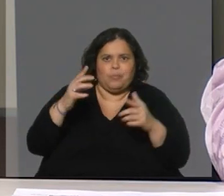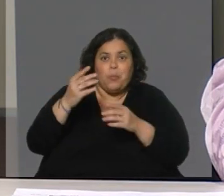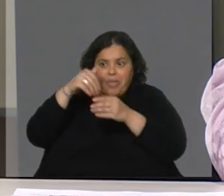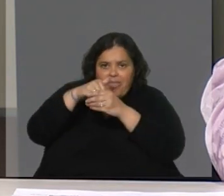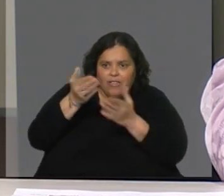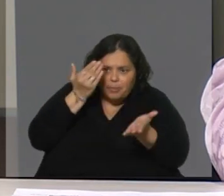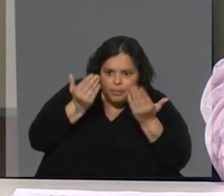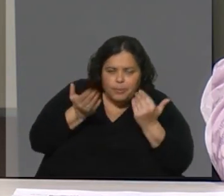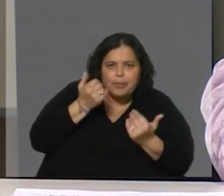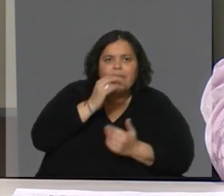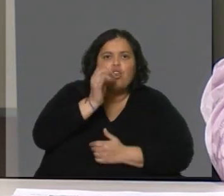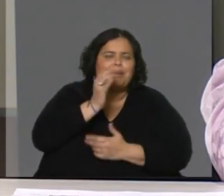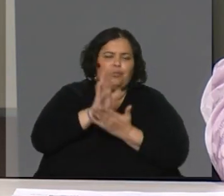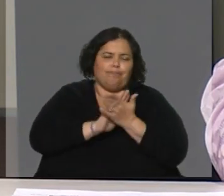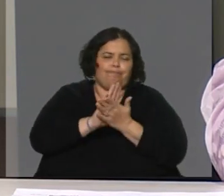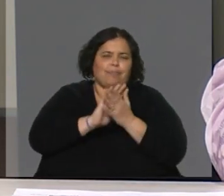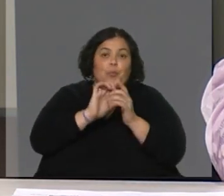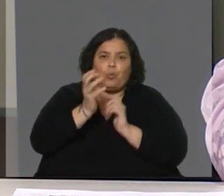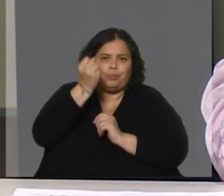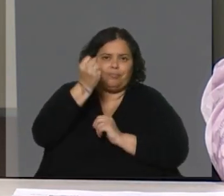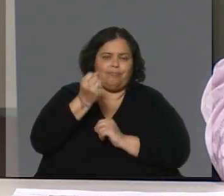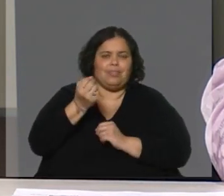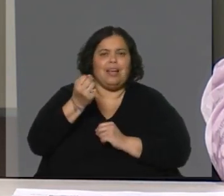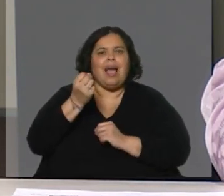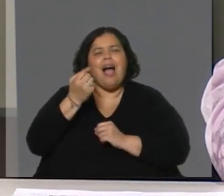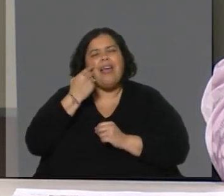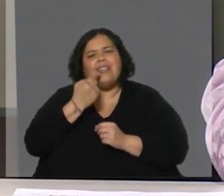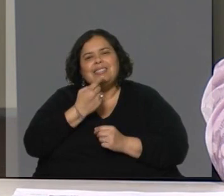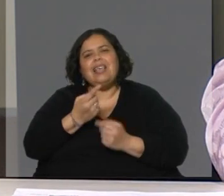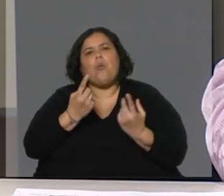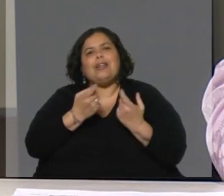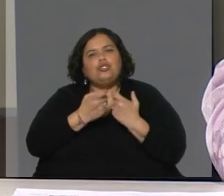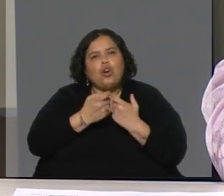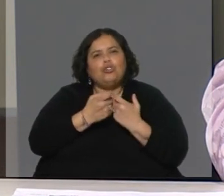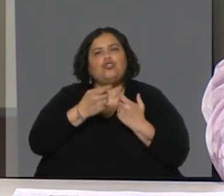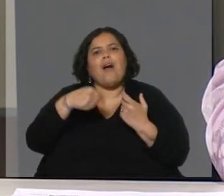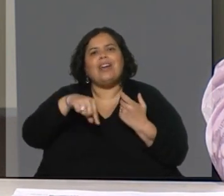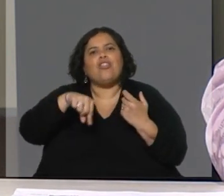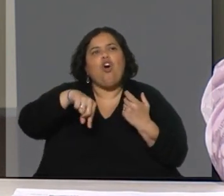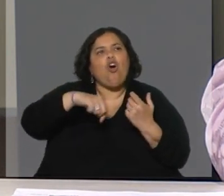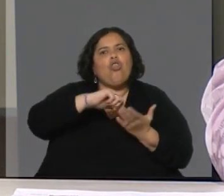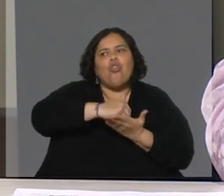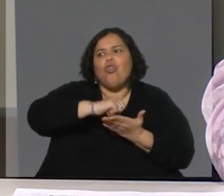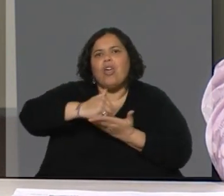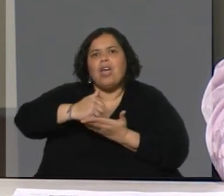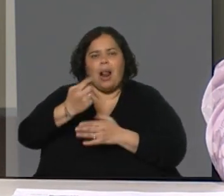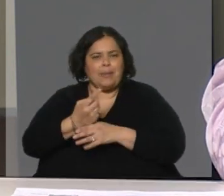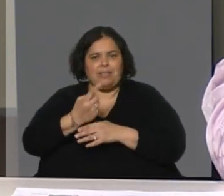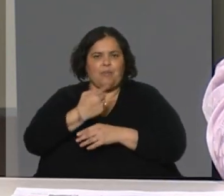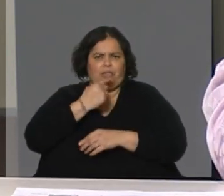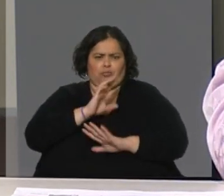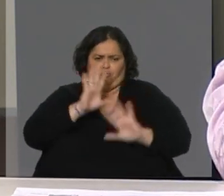que tenían con sus socios en los momentos de encuentro ubicados a través de las antenas de donde estaban porque ellos al principio no aceptaron